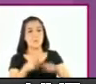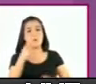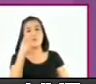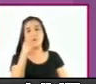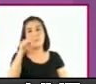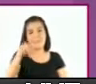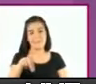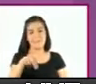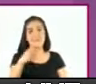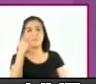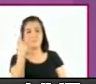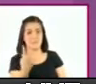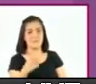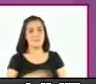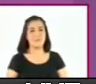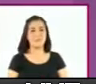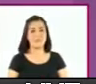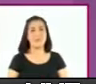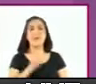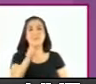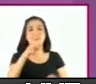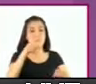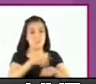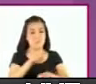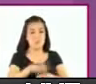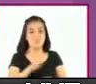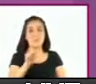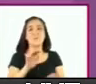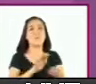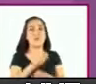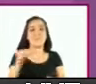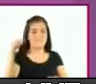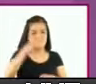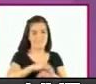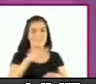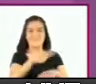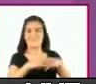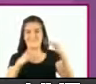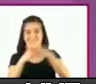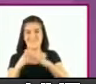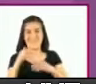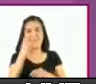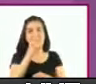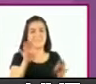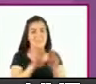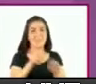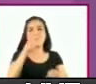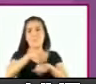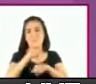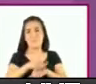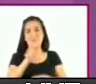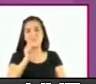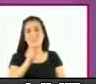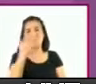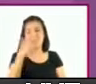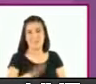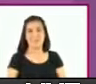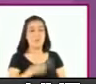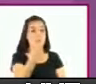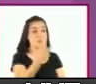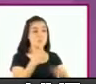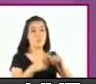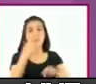n-1, para determinar el número de piezas que tiene el bloque del término 10. 2